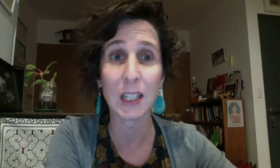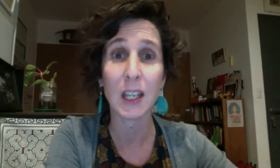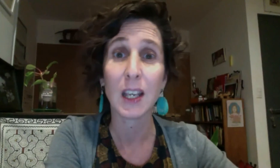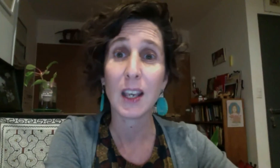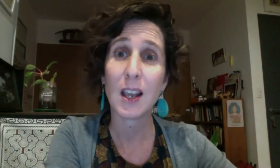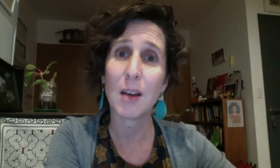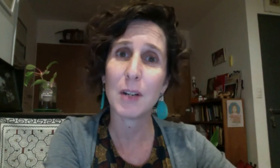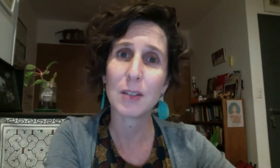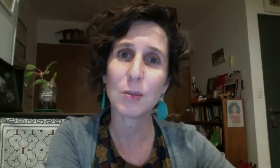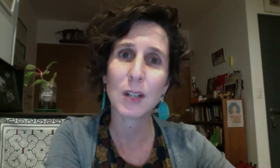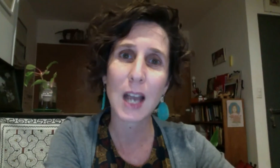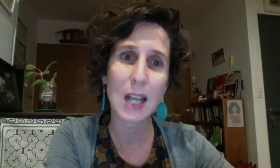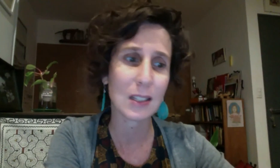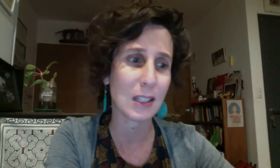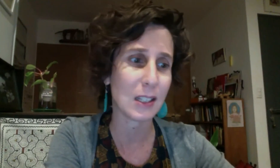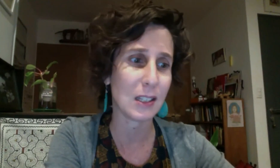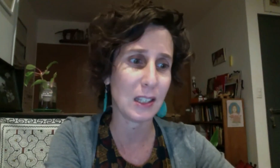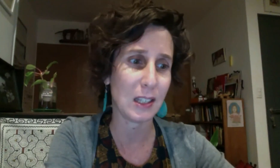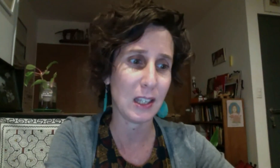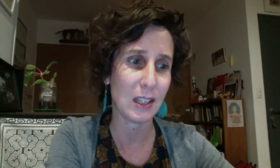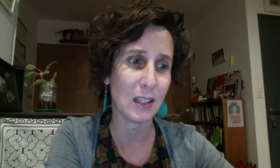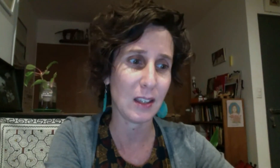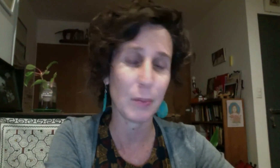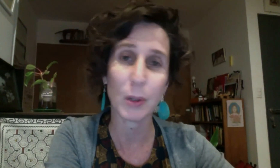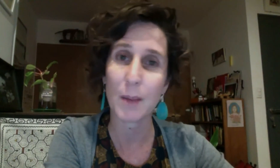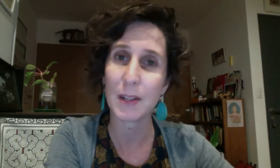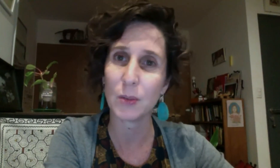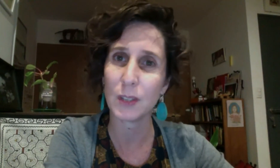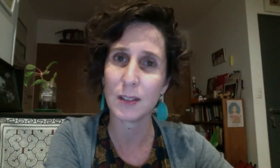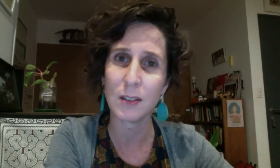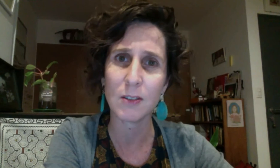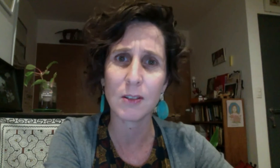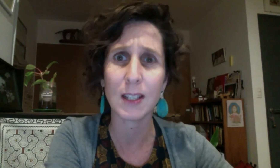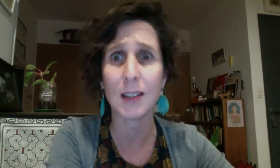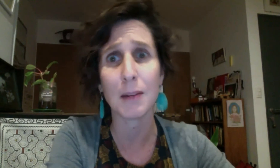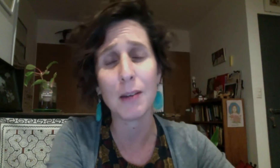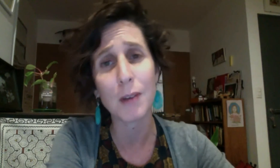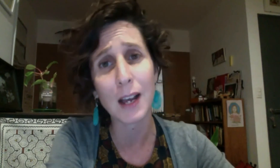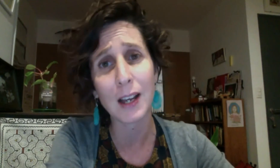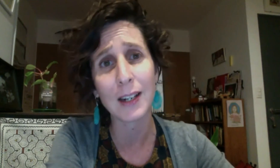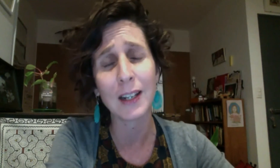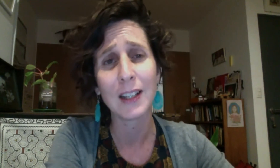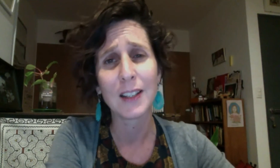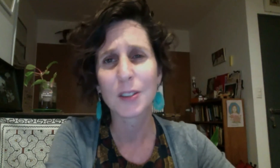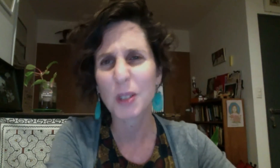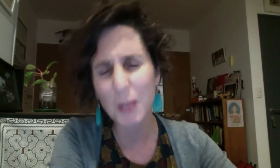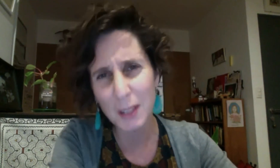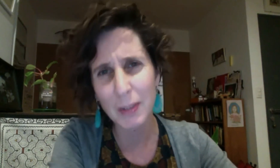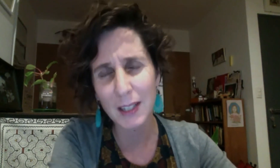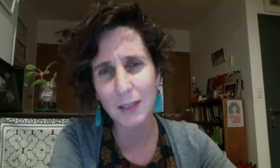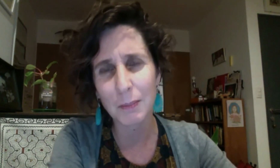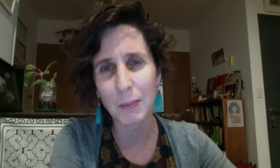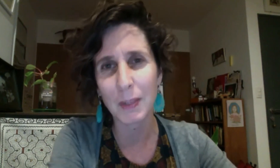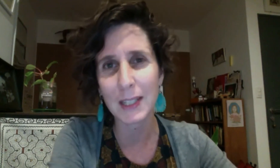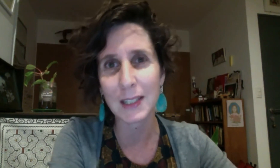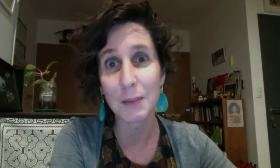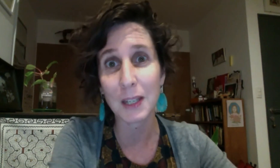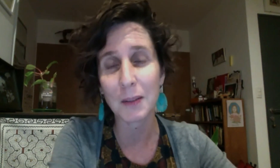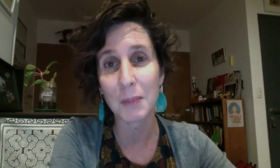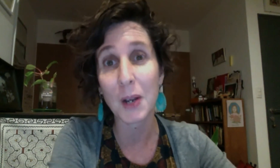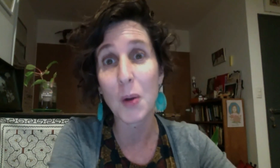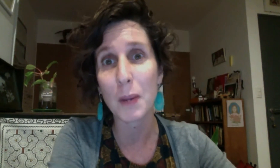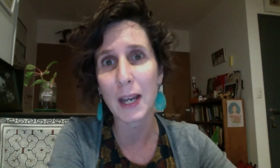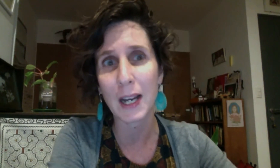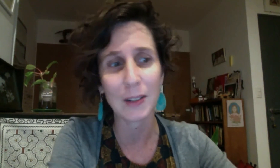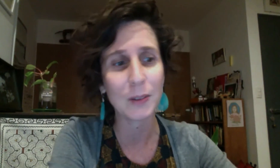de elaborar sus clases, de programar sus sesiones, de evaluar. Sobre todo esa parte me parece